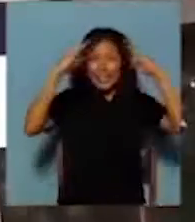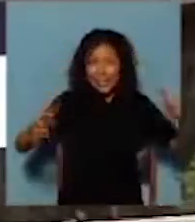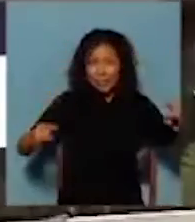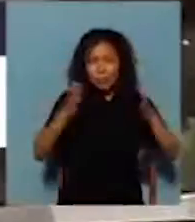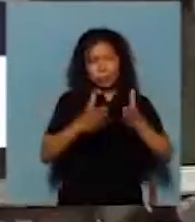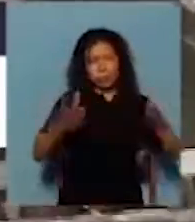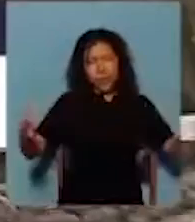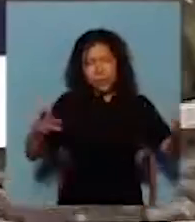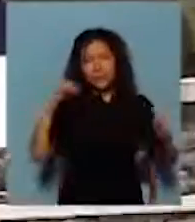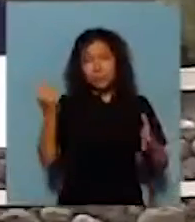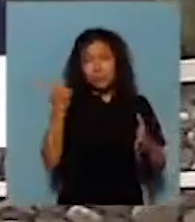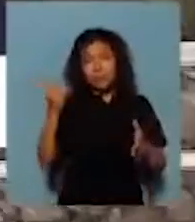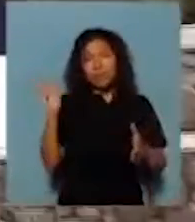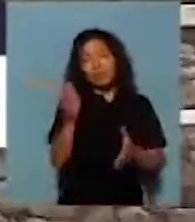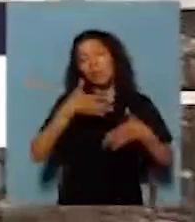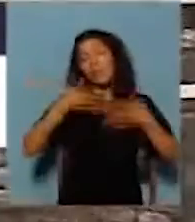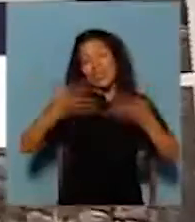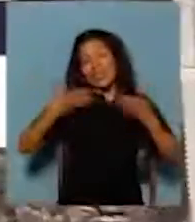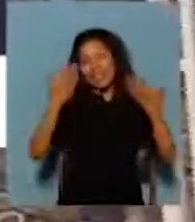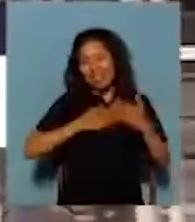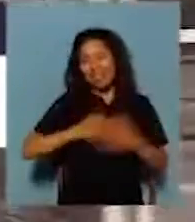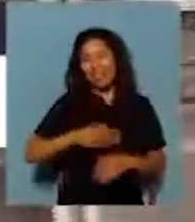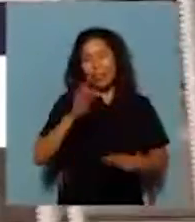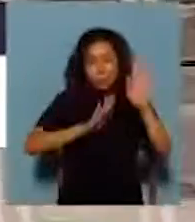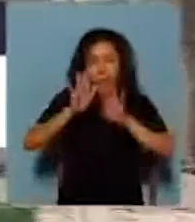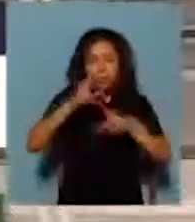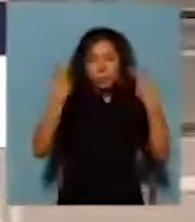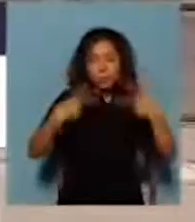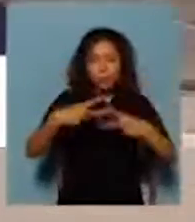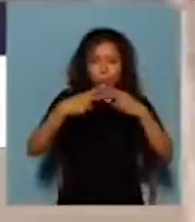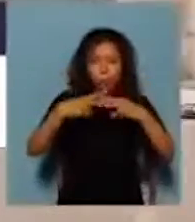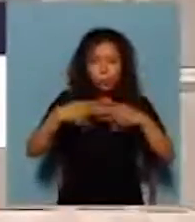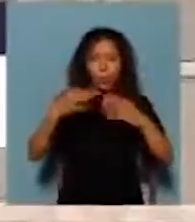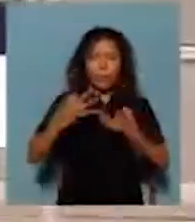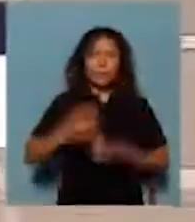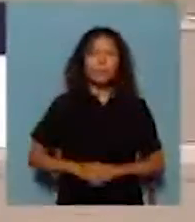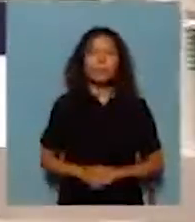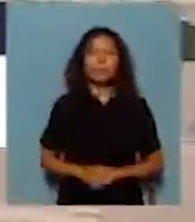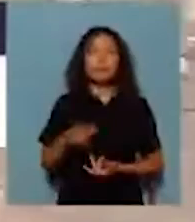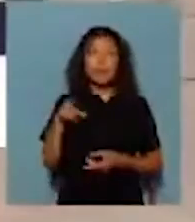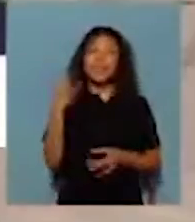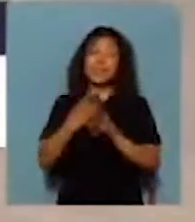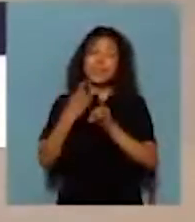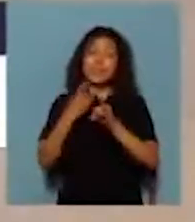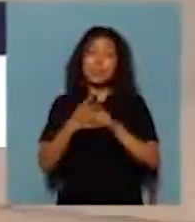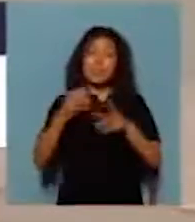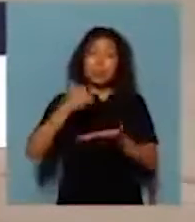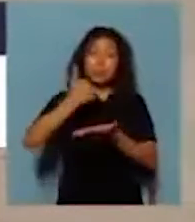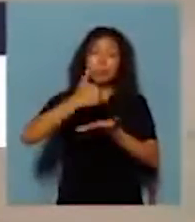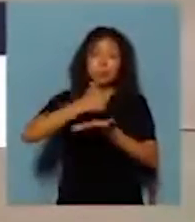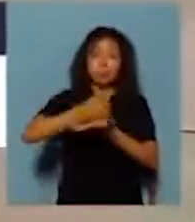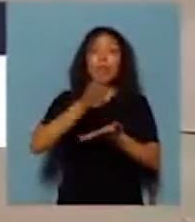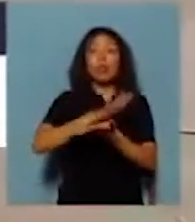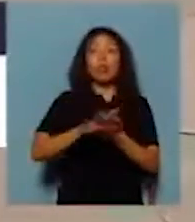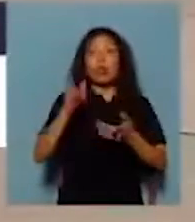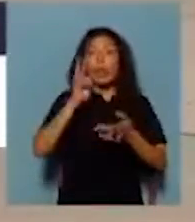y entonces eso nos da cierta satisfacción. ¿Qué es lo que va a haber como aditamento? Porque siempre ustedes traen escenarios, traen algo también como para